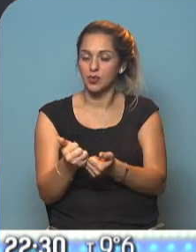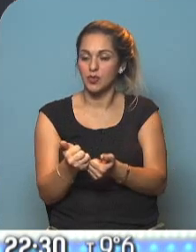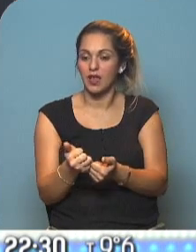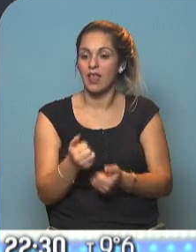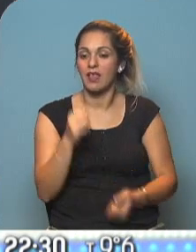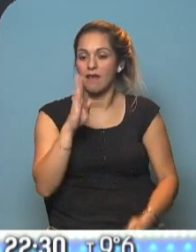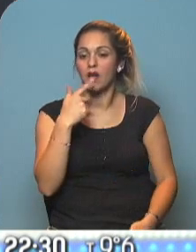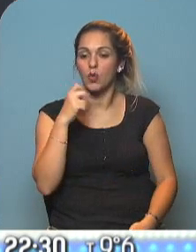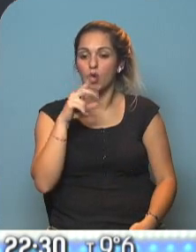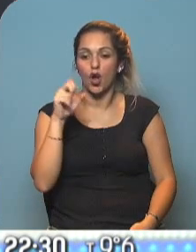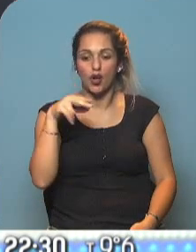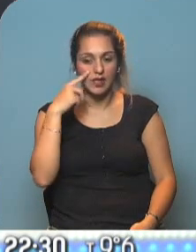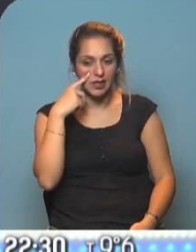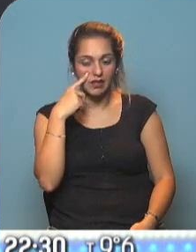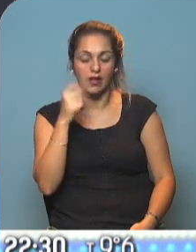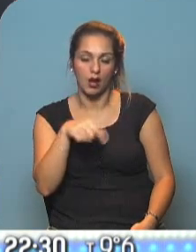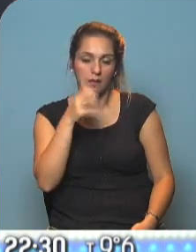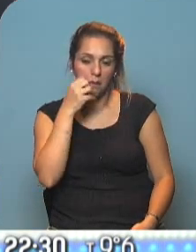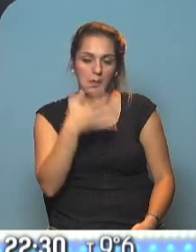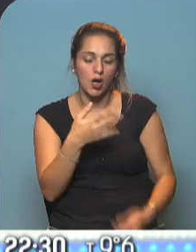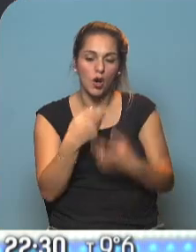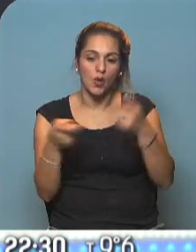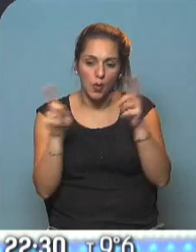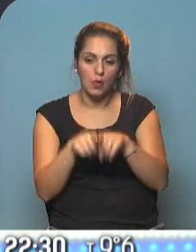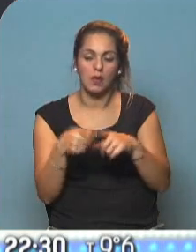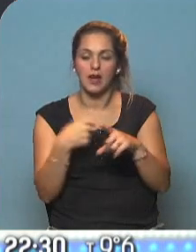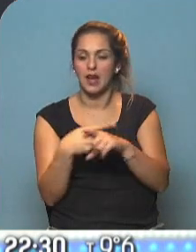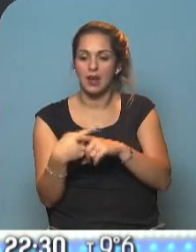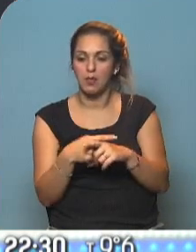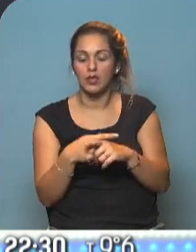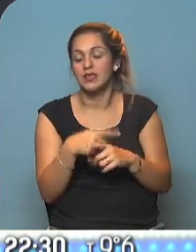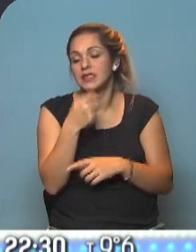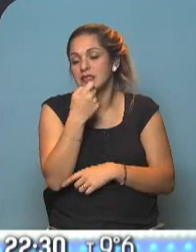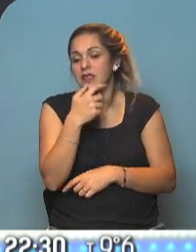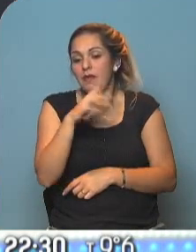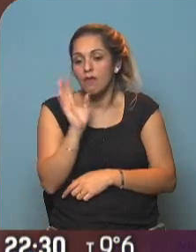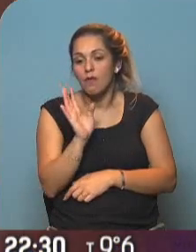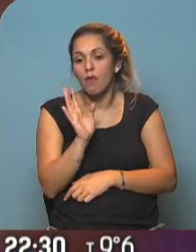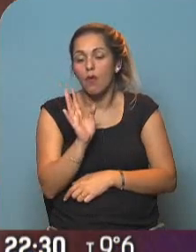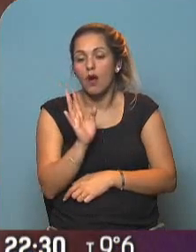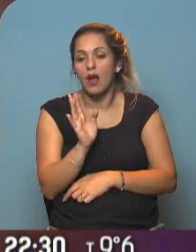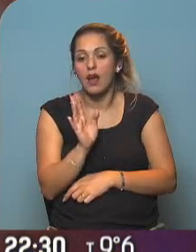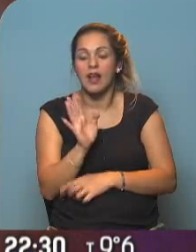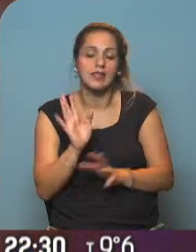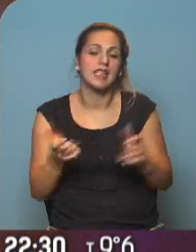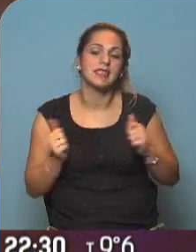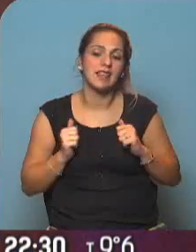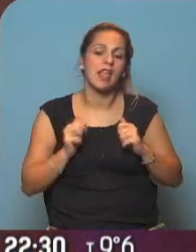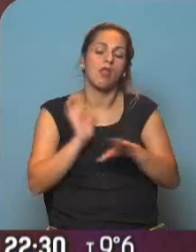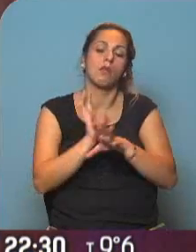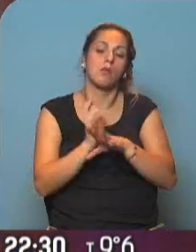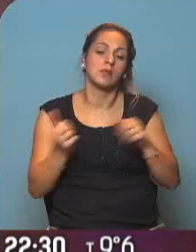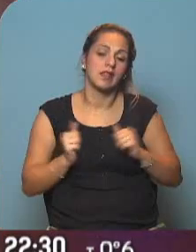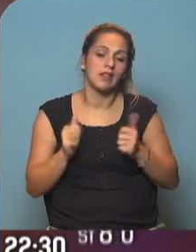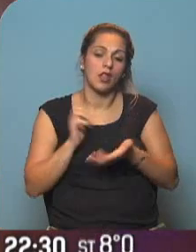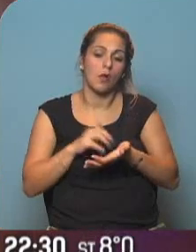Berlusconi, rehabilitado para volver a la política en caso de que lo pretenda. Que está sentado esperando. Está sentado